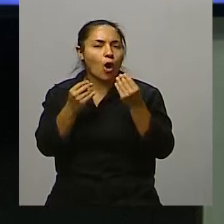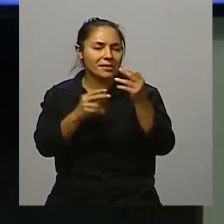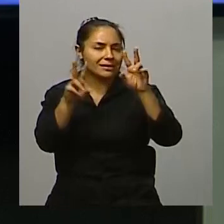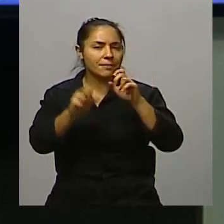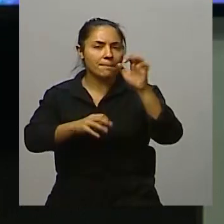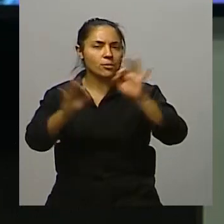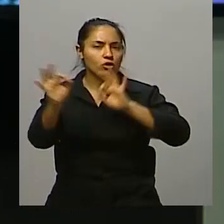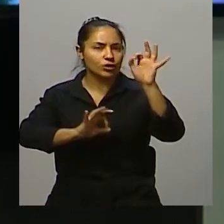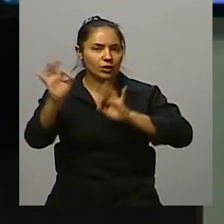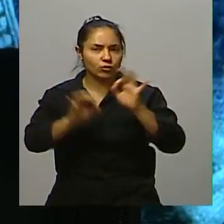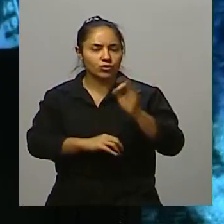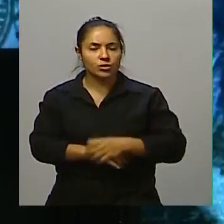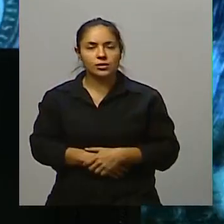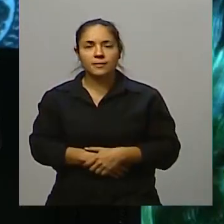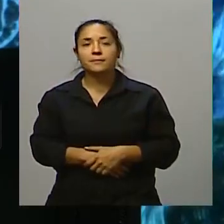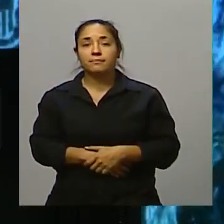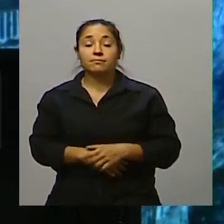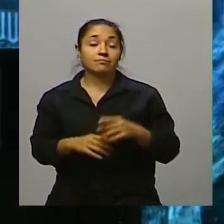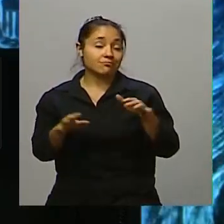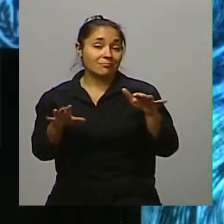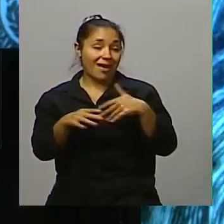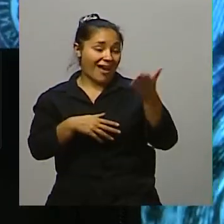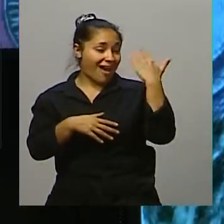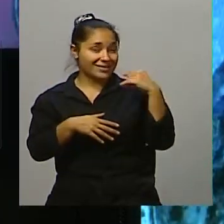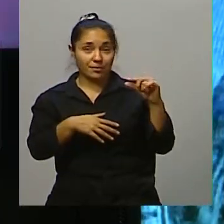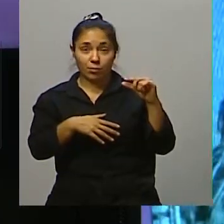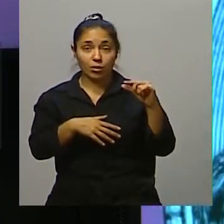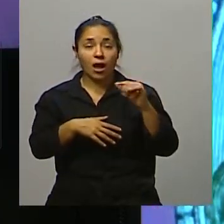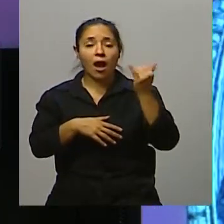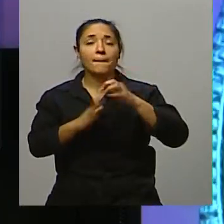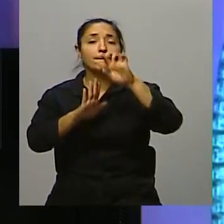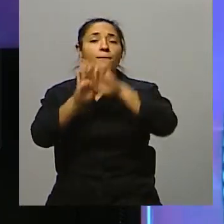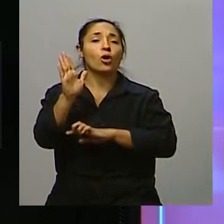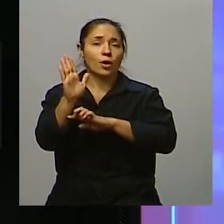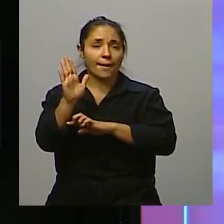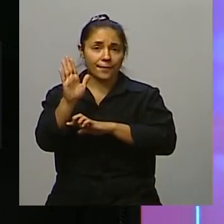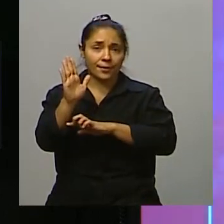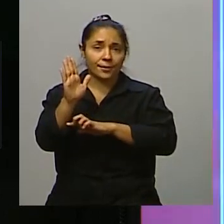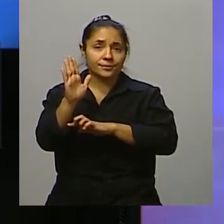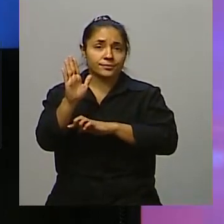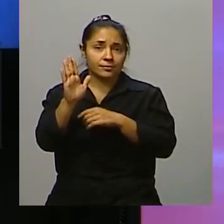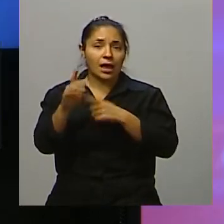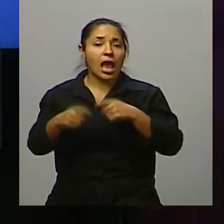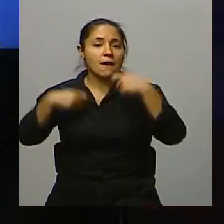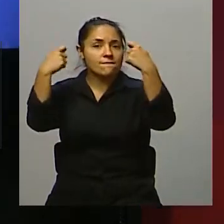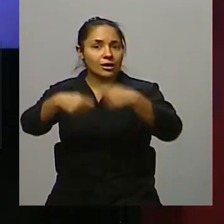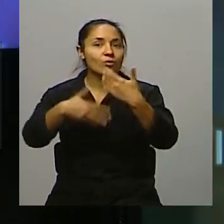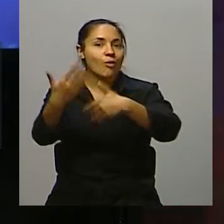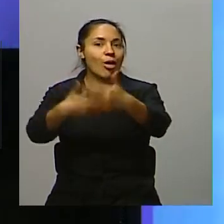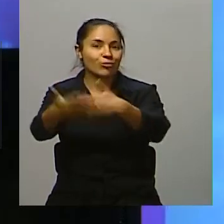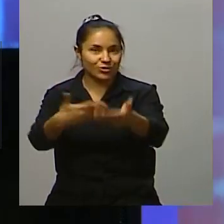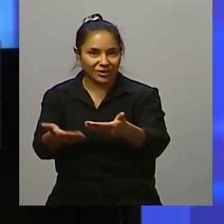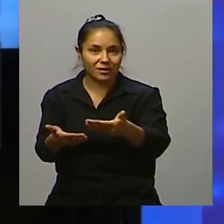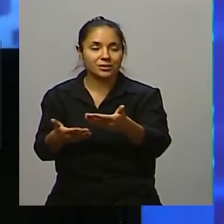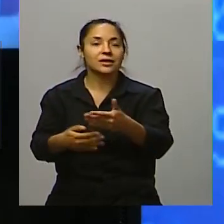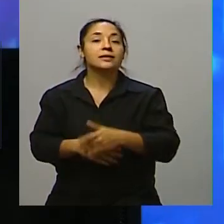proyectos que hay. Bueno, justamente ahora hace poco hemos sacado un programa de inversión productiva con municipios, que es el